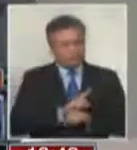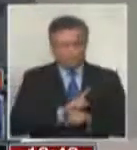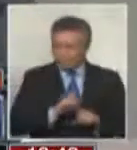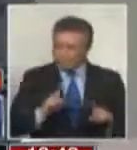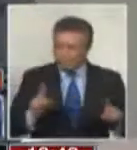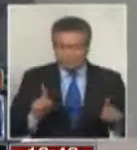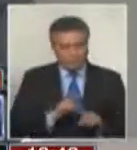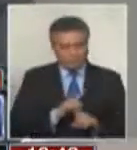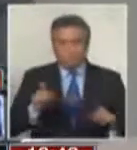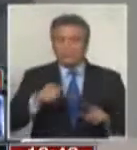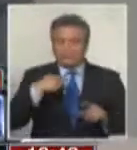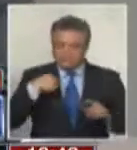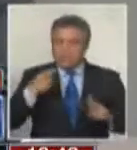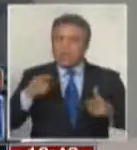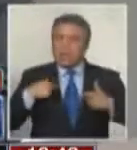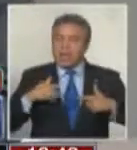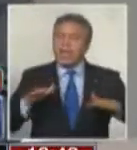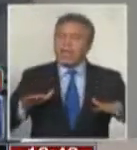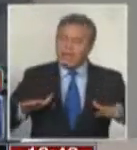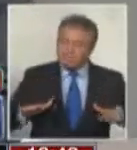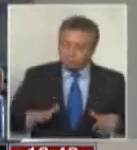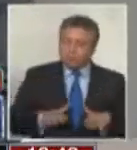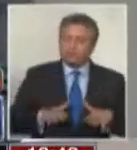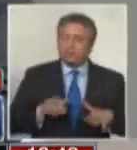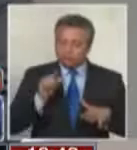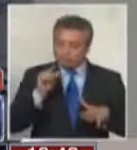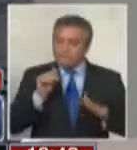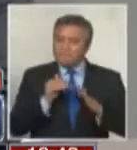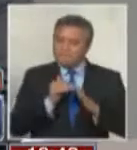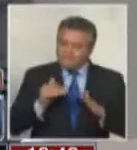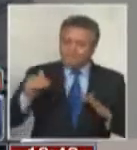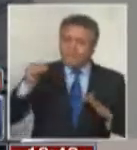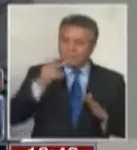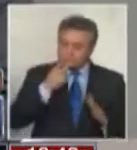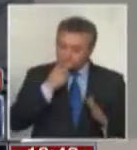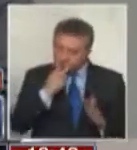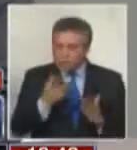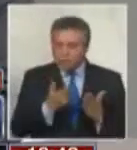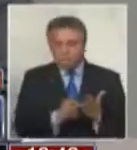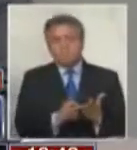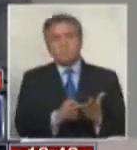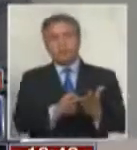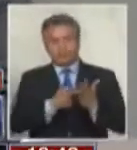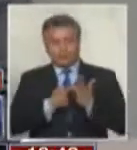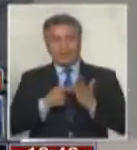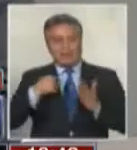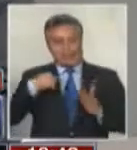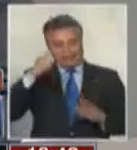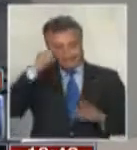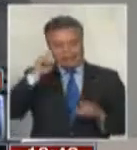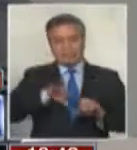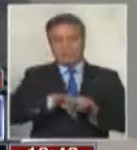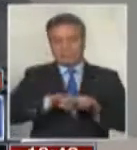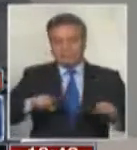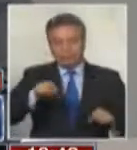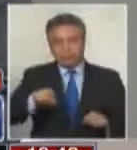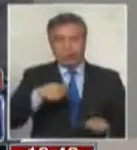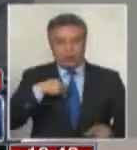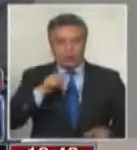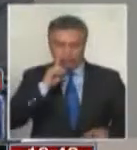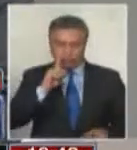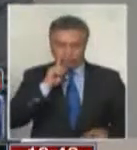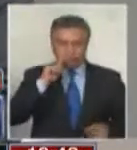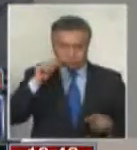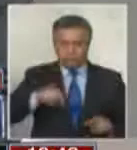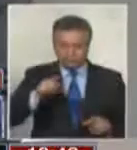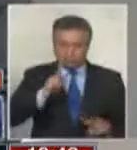de haber hecho un esfuerzo un poco mayor que nos mostrará que lo vio de manera más convincente este compromiso que está por